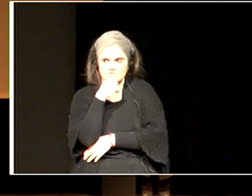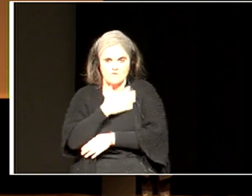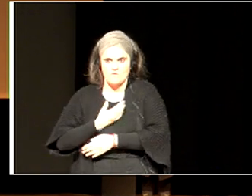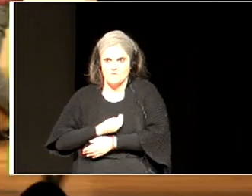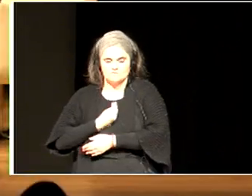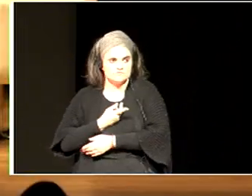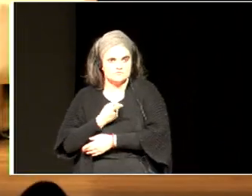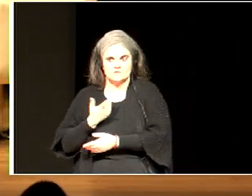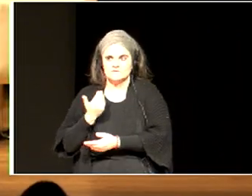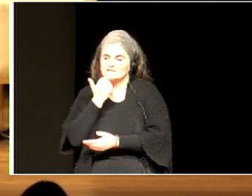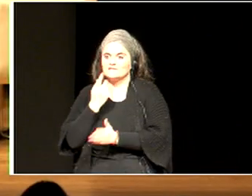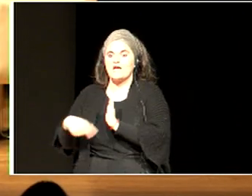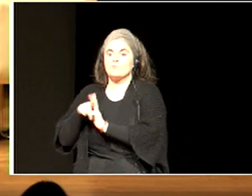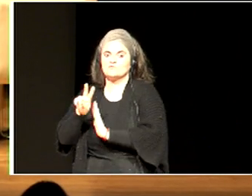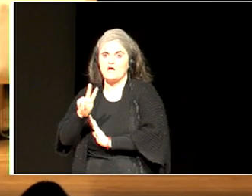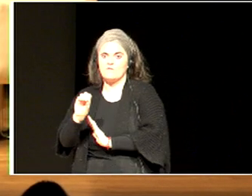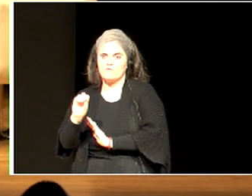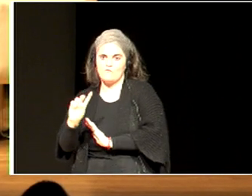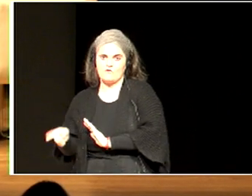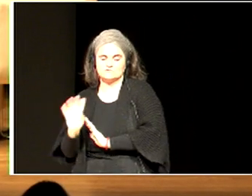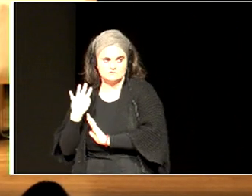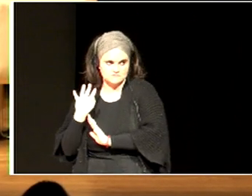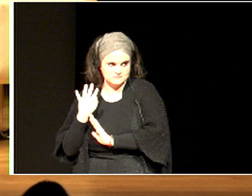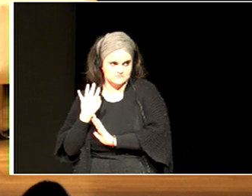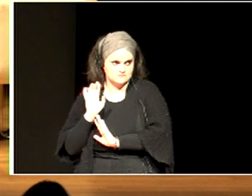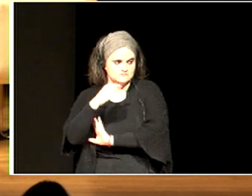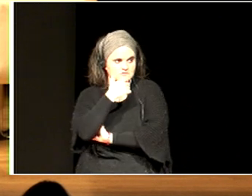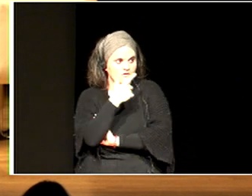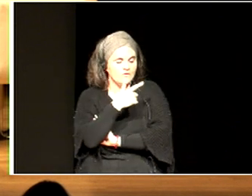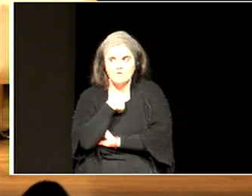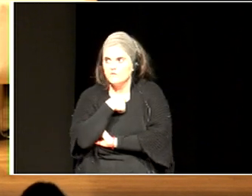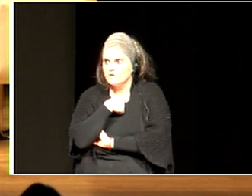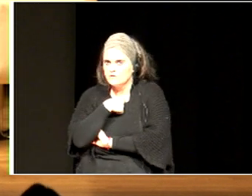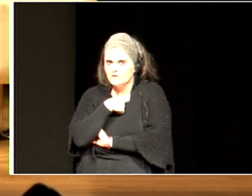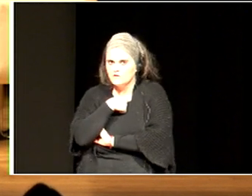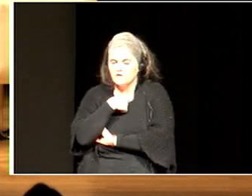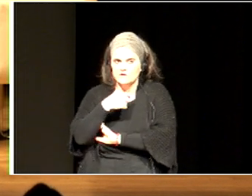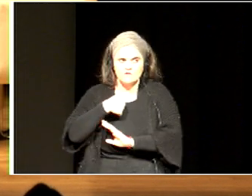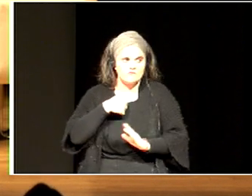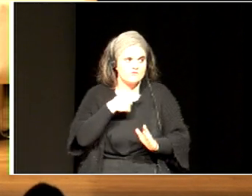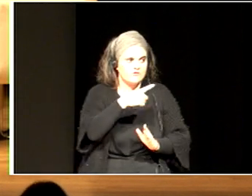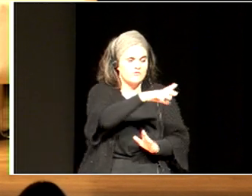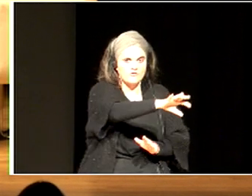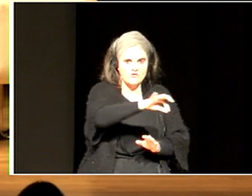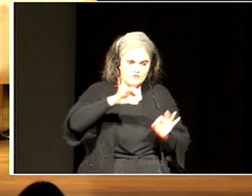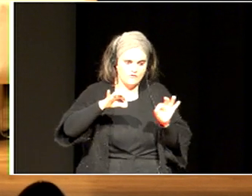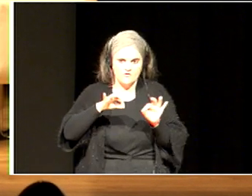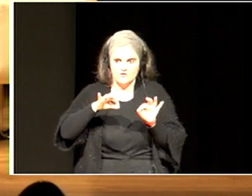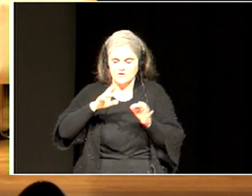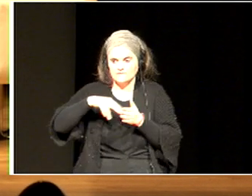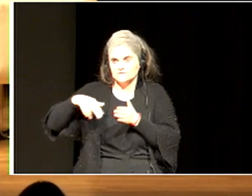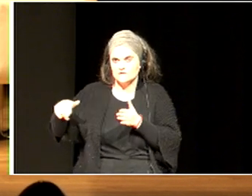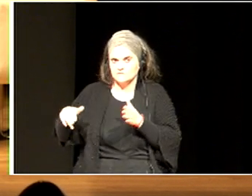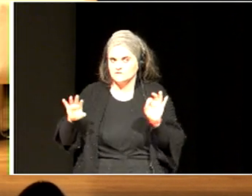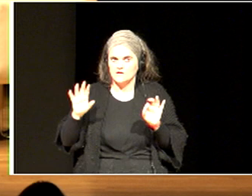con lo cual el rey le dice mira hija que jaleo el arma o sabes fichando te vas a ponerte a pintar la reina y